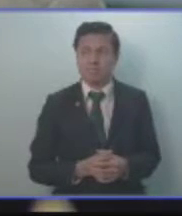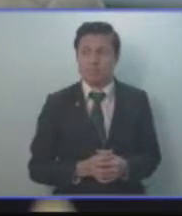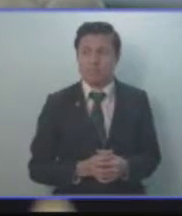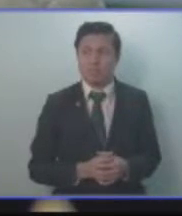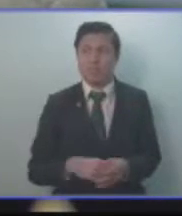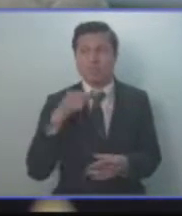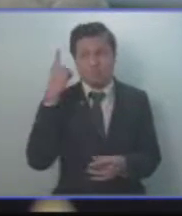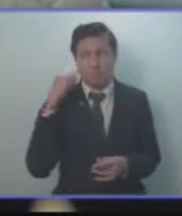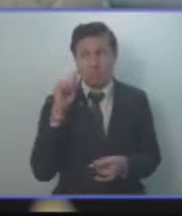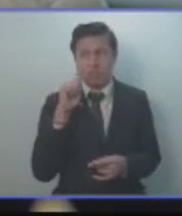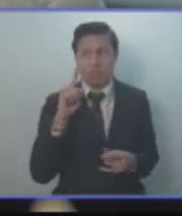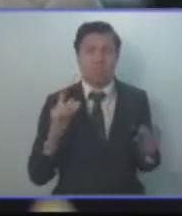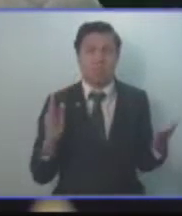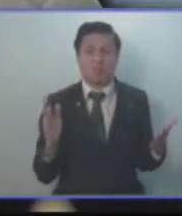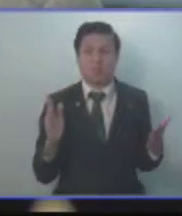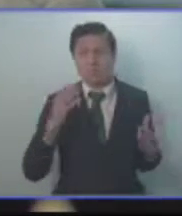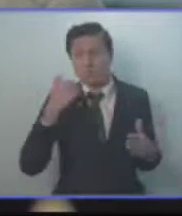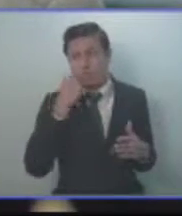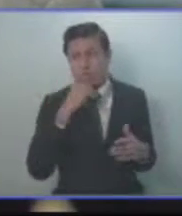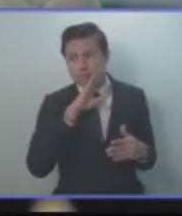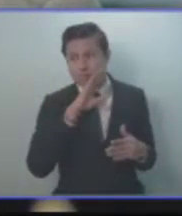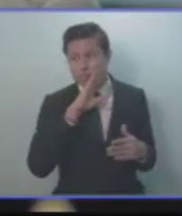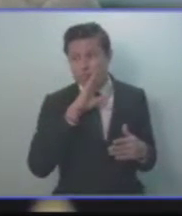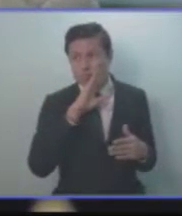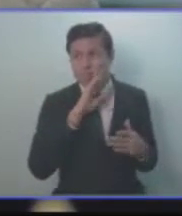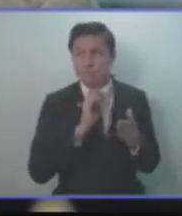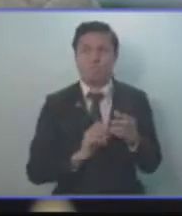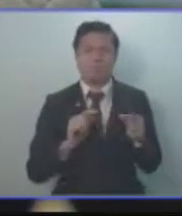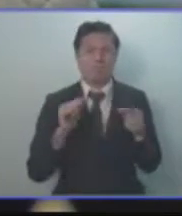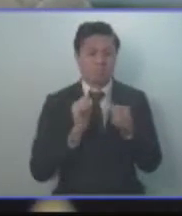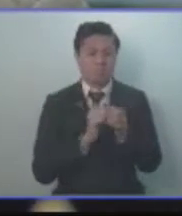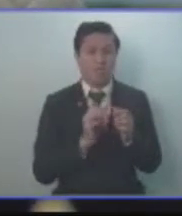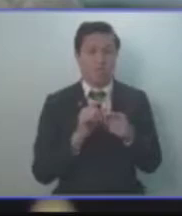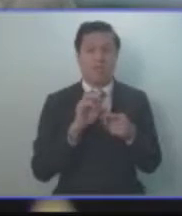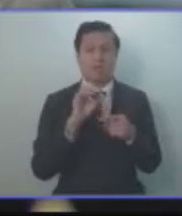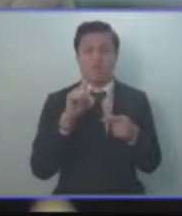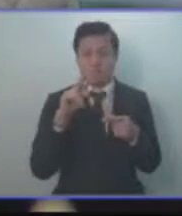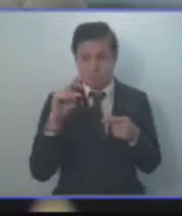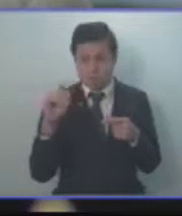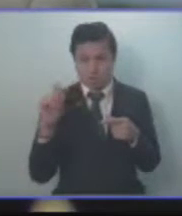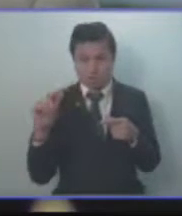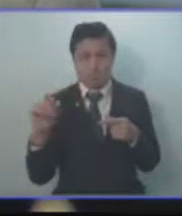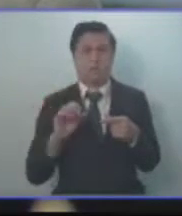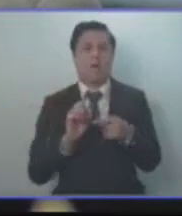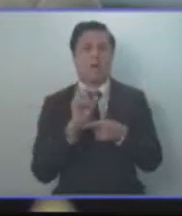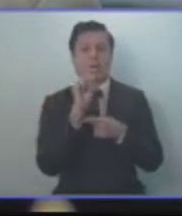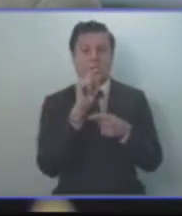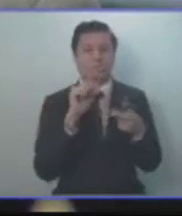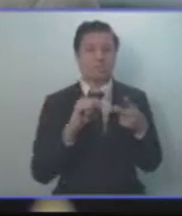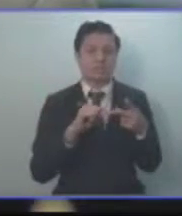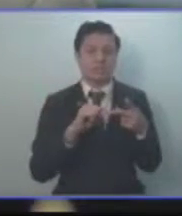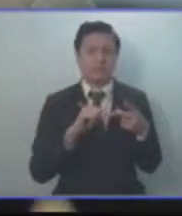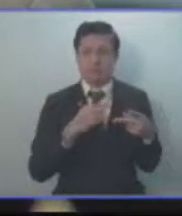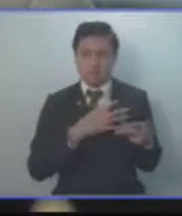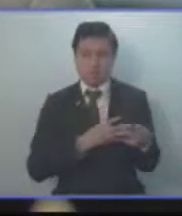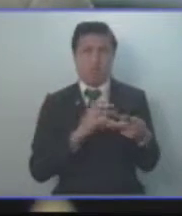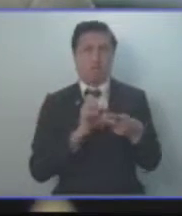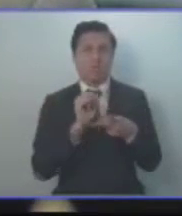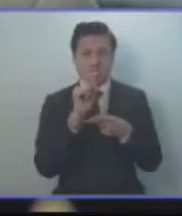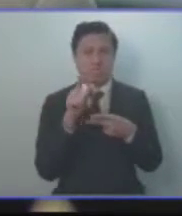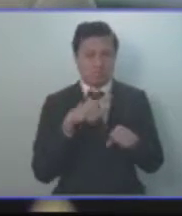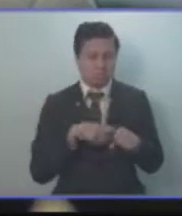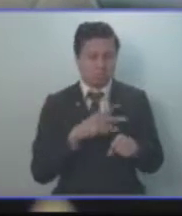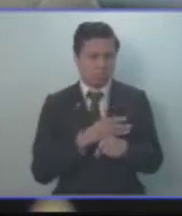Y el hombre, además, con el padecimiento del cáncer de próstata, que también es curable si se detecta a